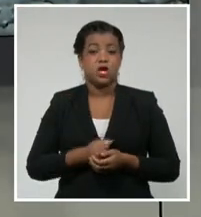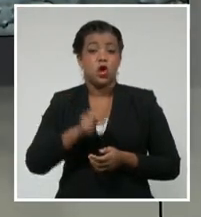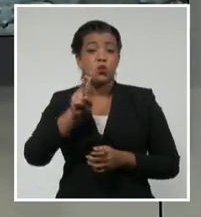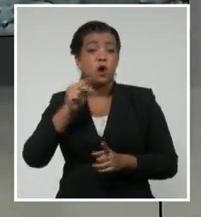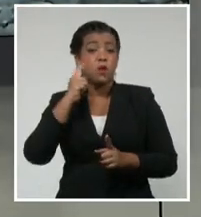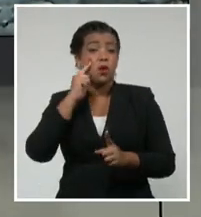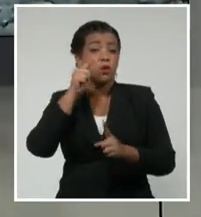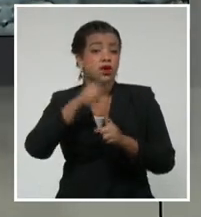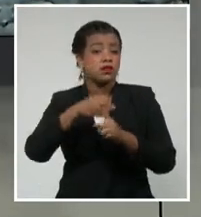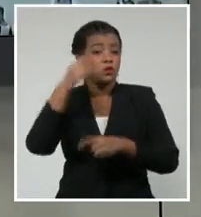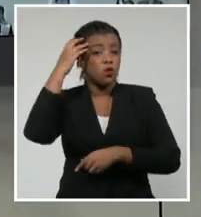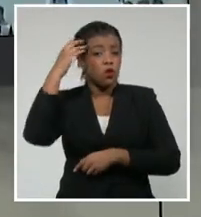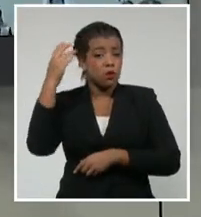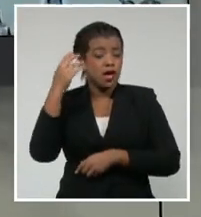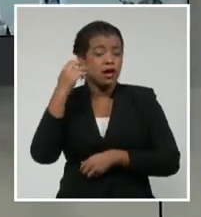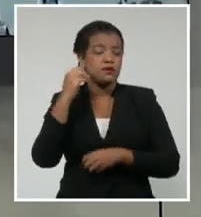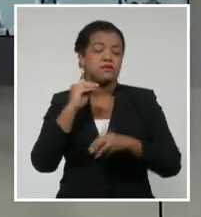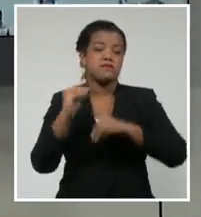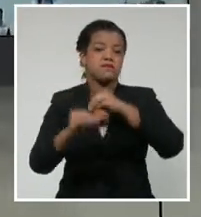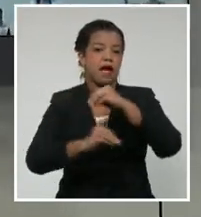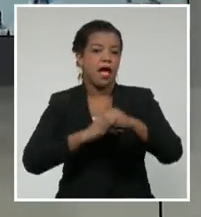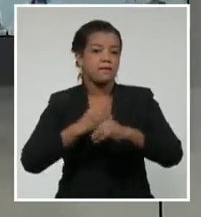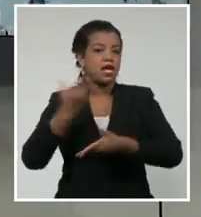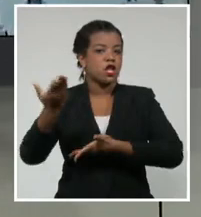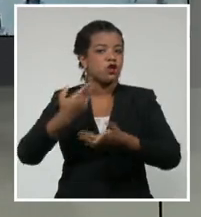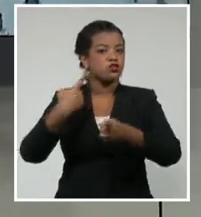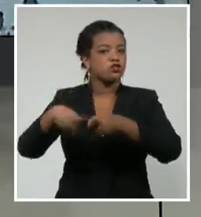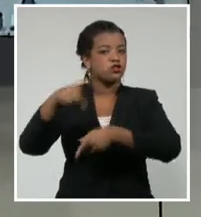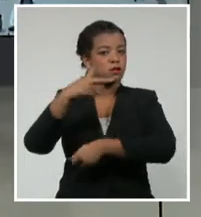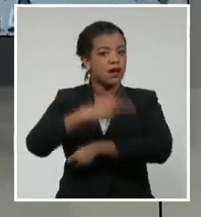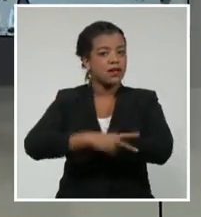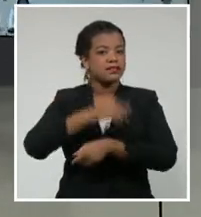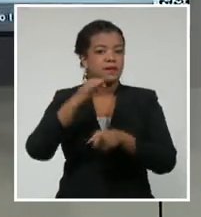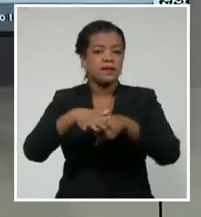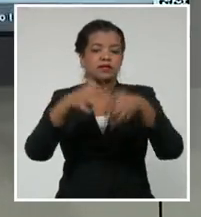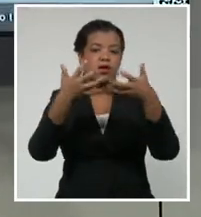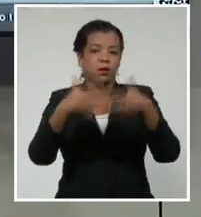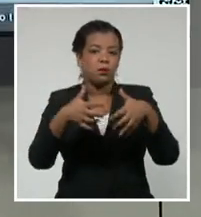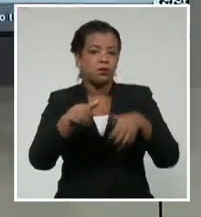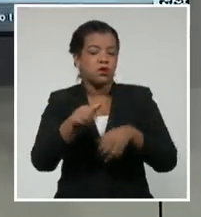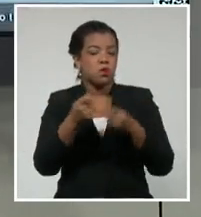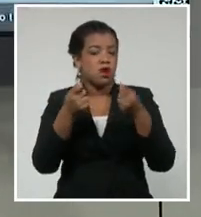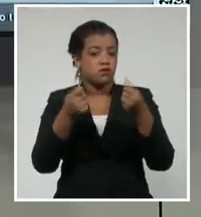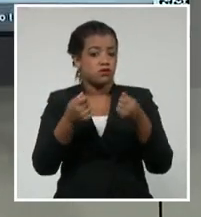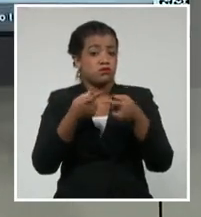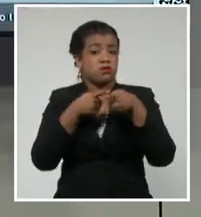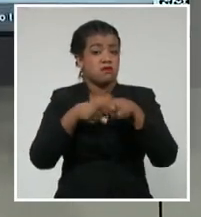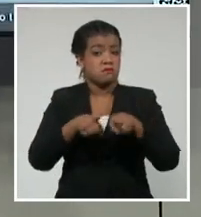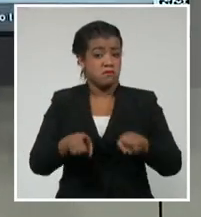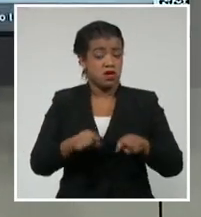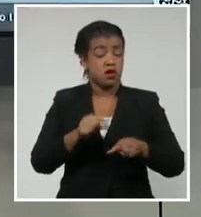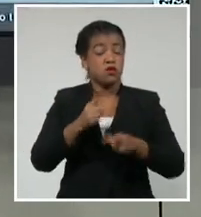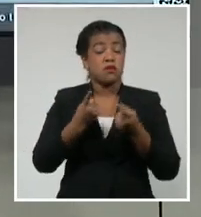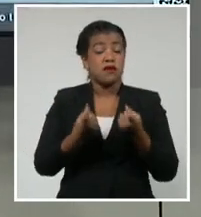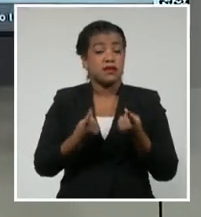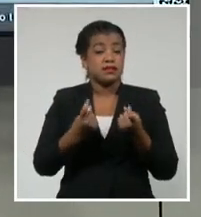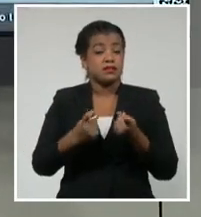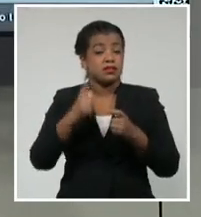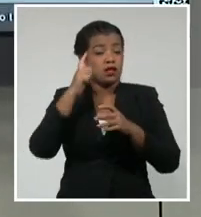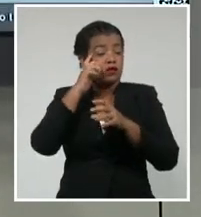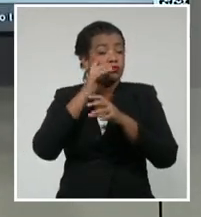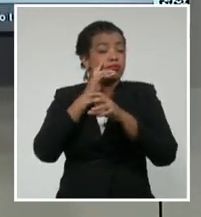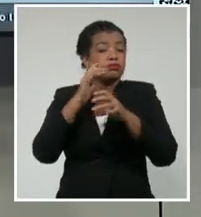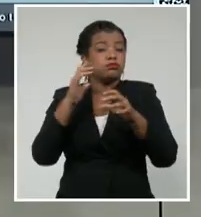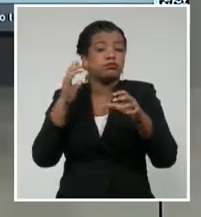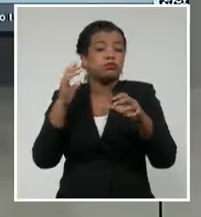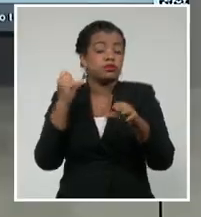industrialización sustitución de importaciones e impuestos a las grandes fortunas sin embargo va a requerir mucha inteligencia por parte